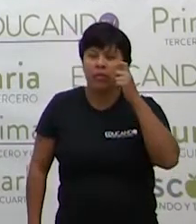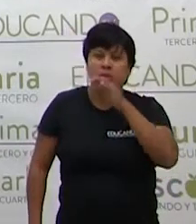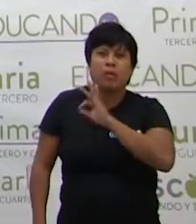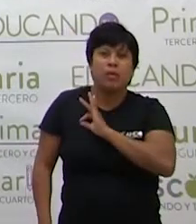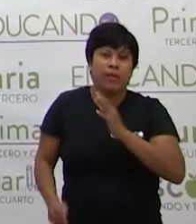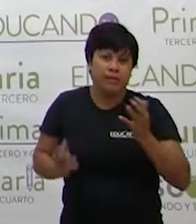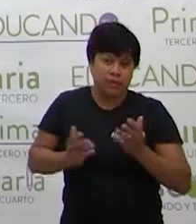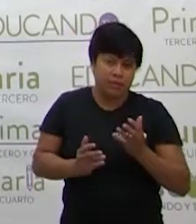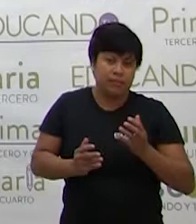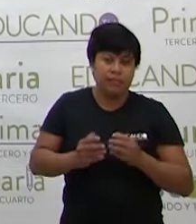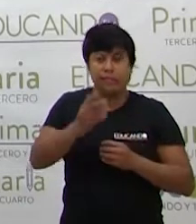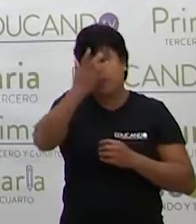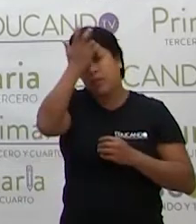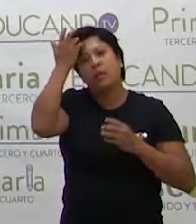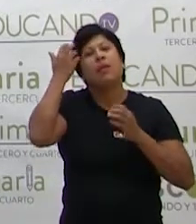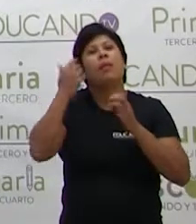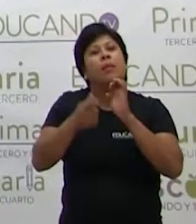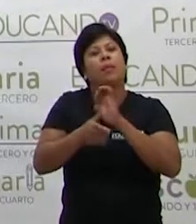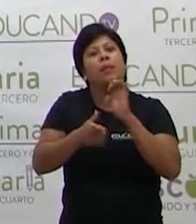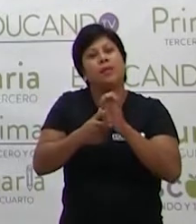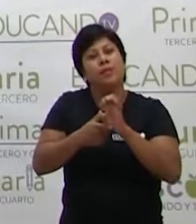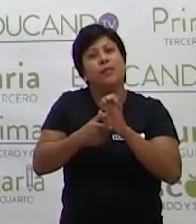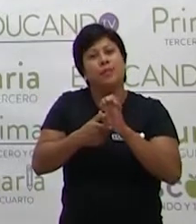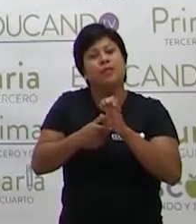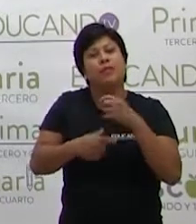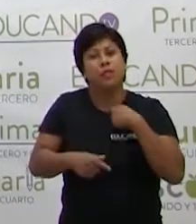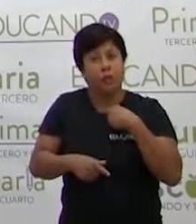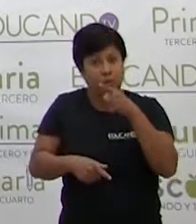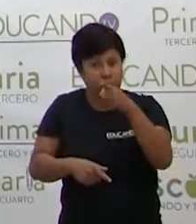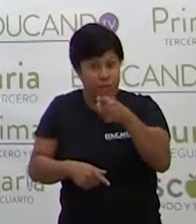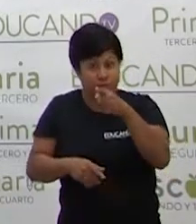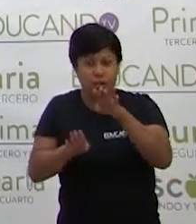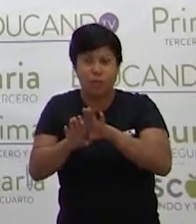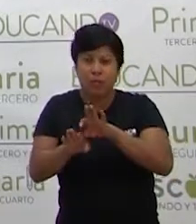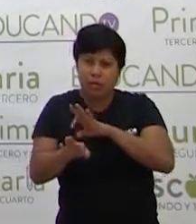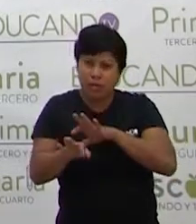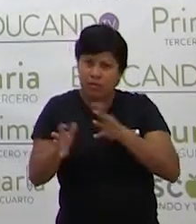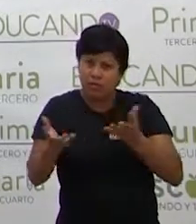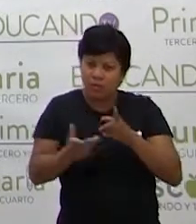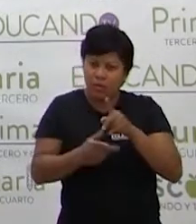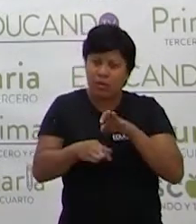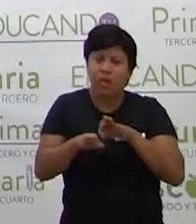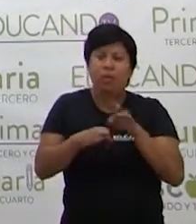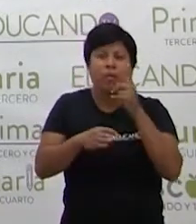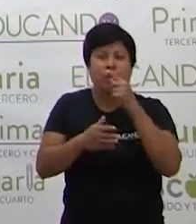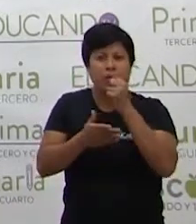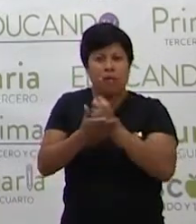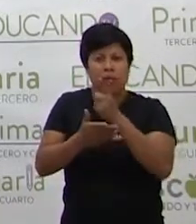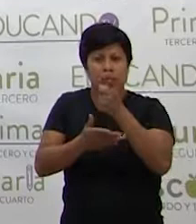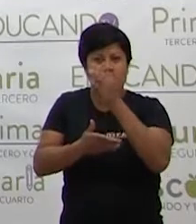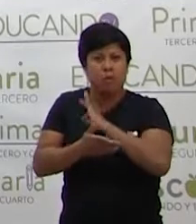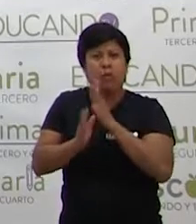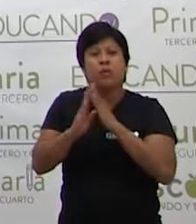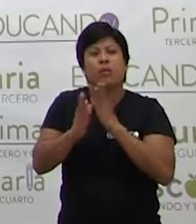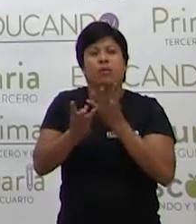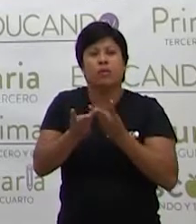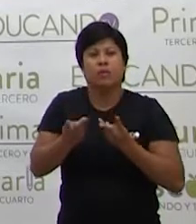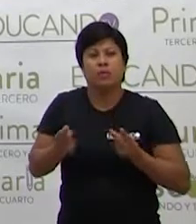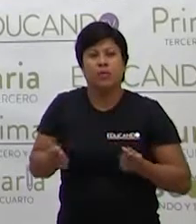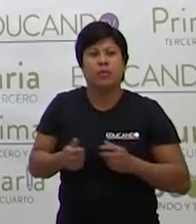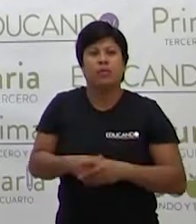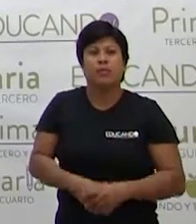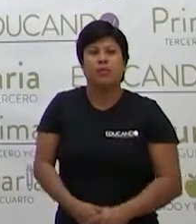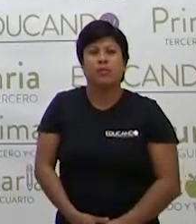demás. ¿Sí? Entonces, te voy a dejar un pequeño problema para que tú lo resuelvas.